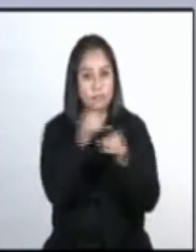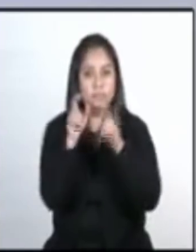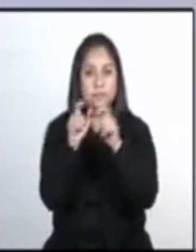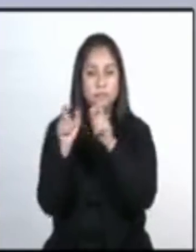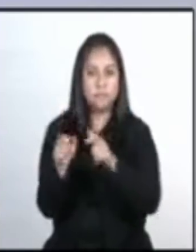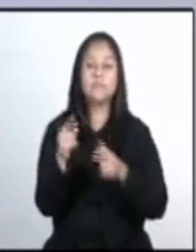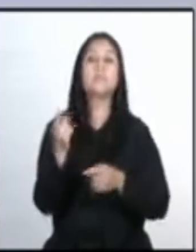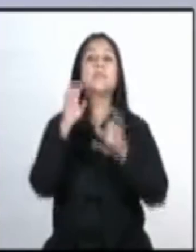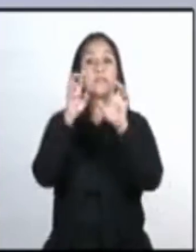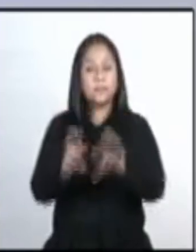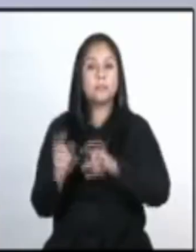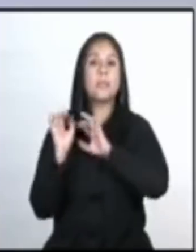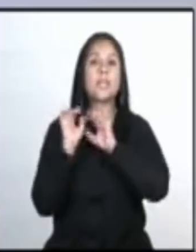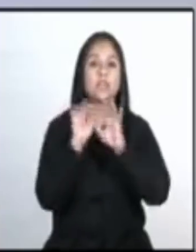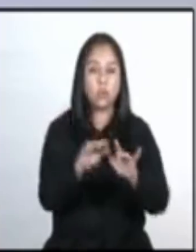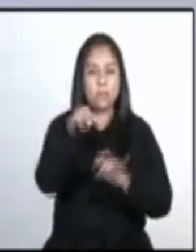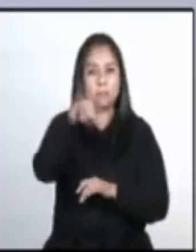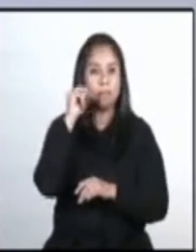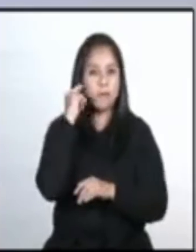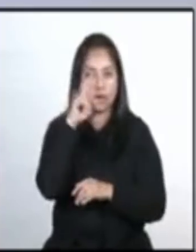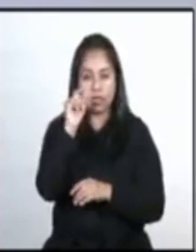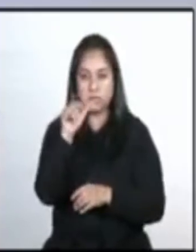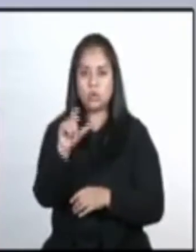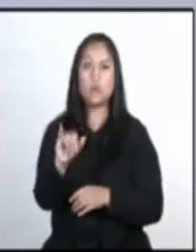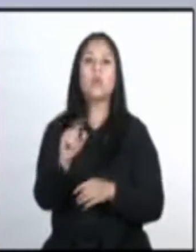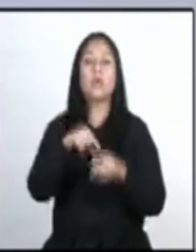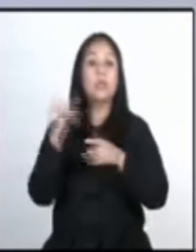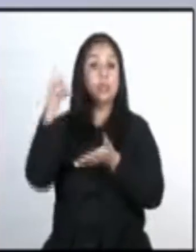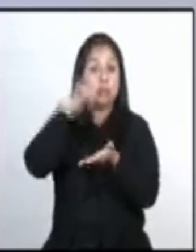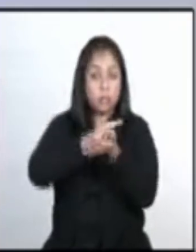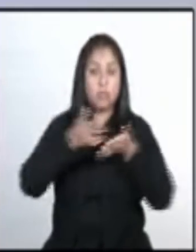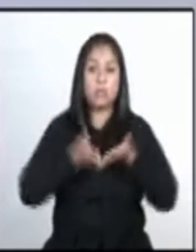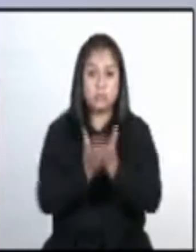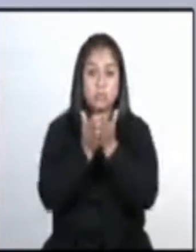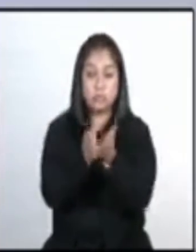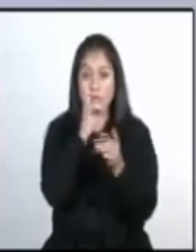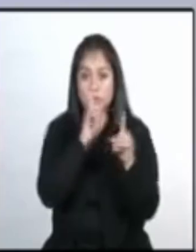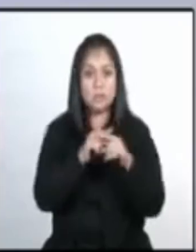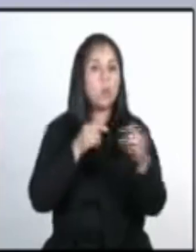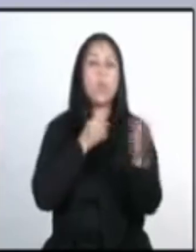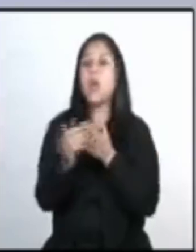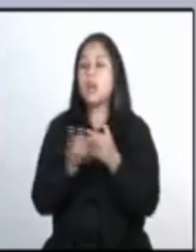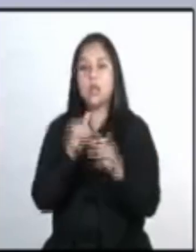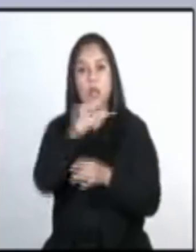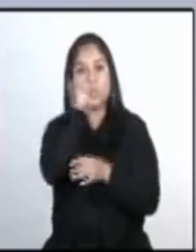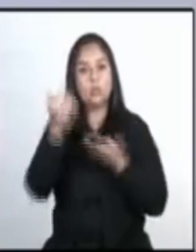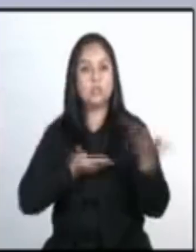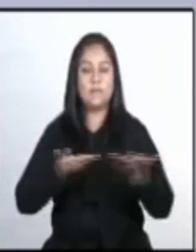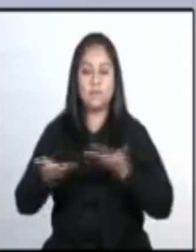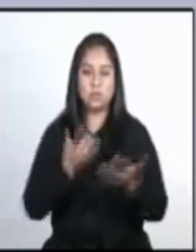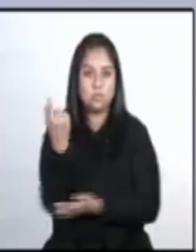de aduanas, de migración, de puertos y aeropuertos y de cualquier otro tipo de servicio público